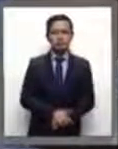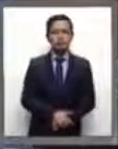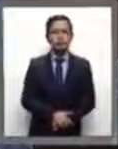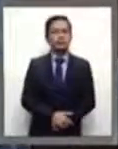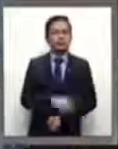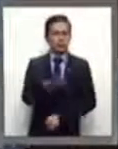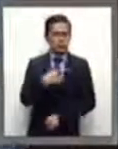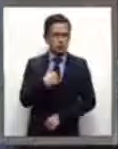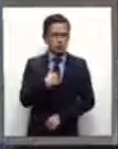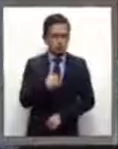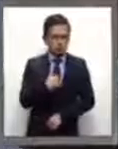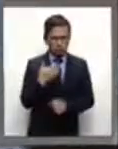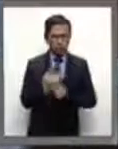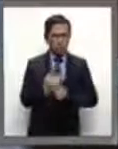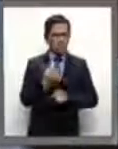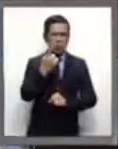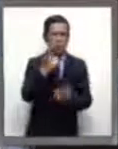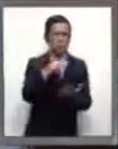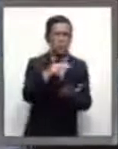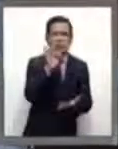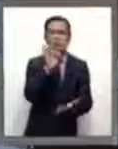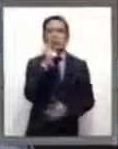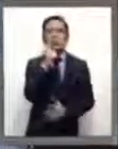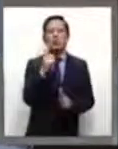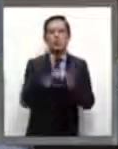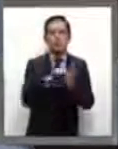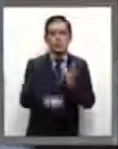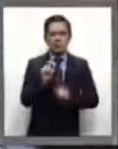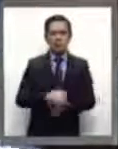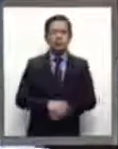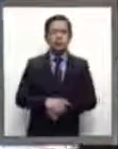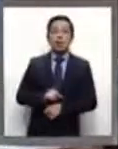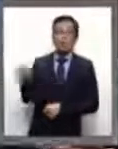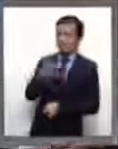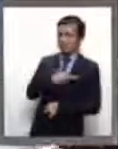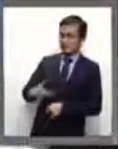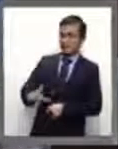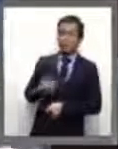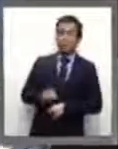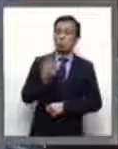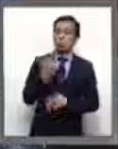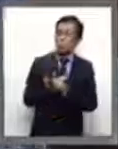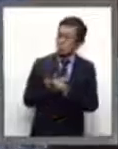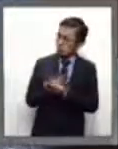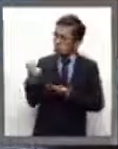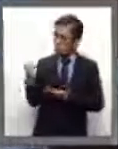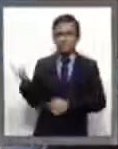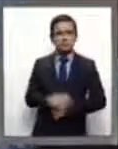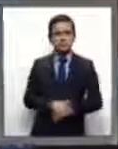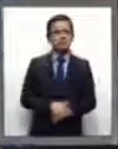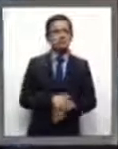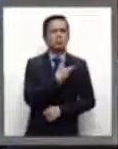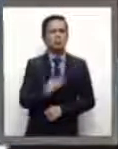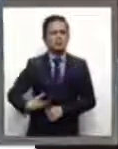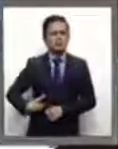Y voy a tomar un ejemplo muy concreto, que es el sueldo del presidente. El presidente tiene